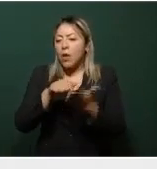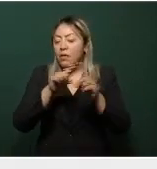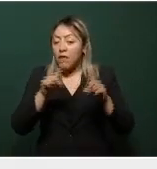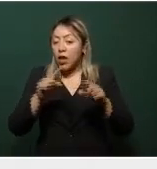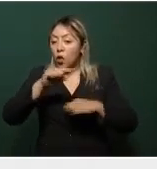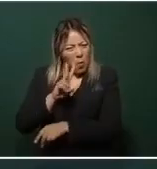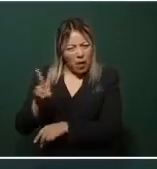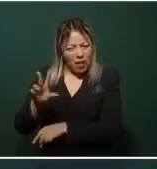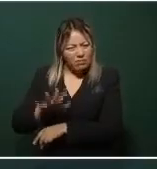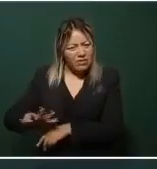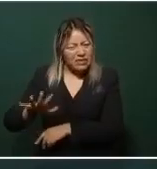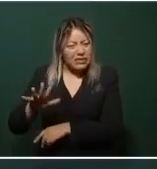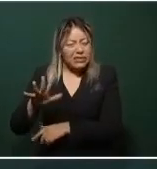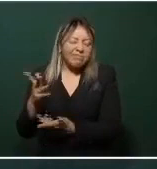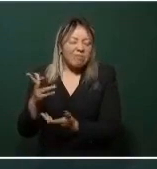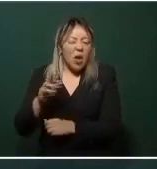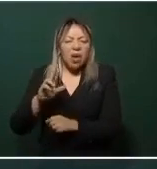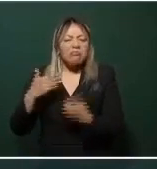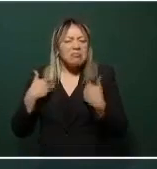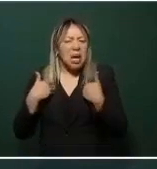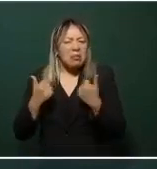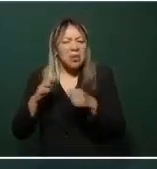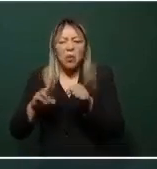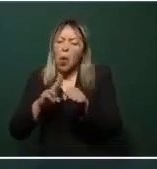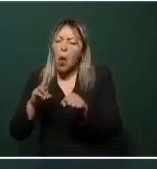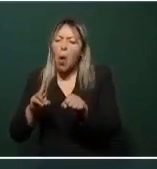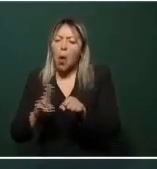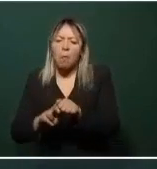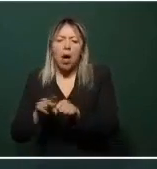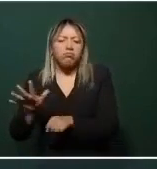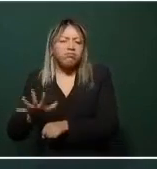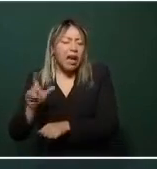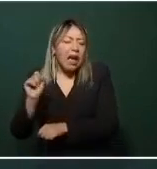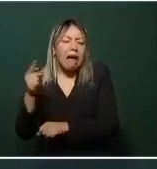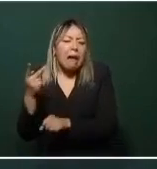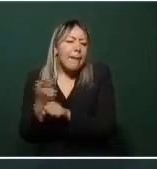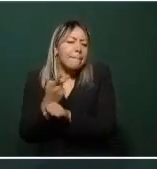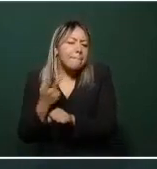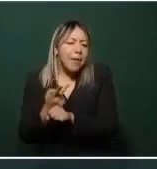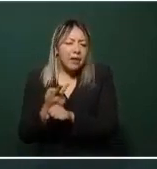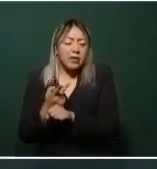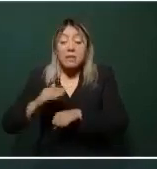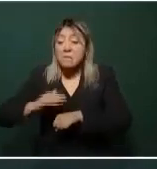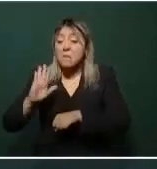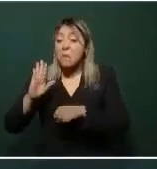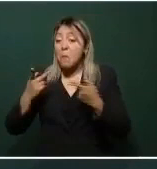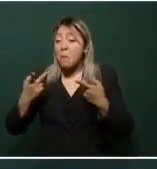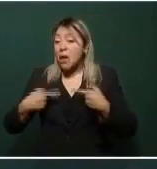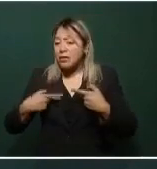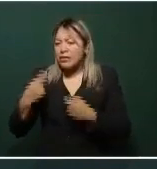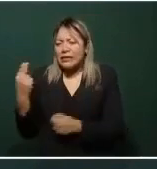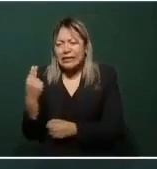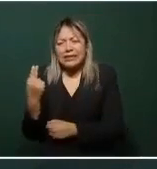en el estado de Hidalgo. Mientras que dentro de la misma conferencia matutina, el mandatario afirma que el 95% del robo